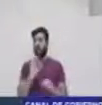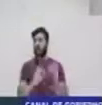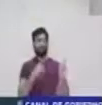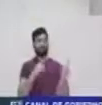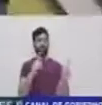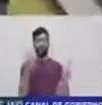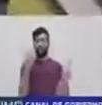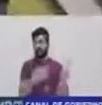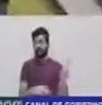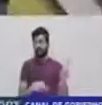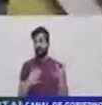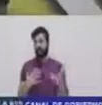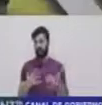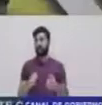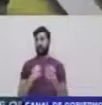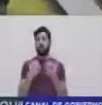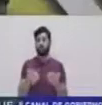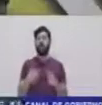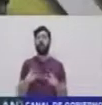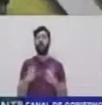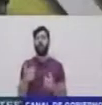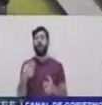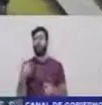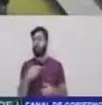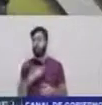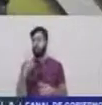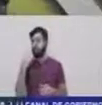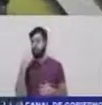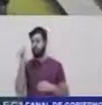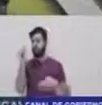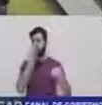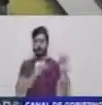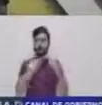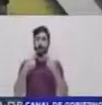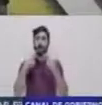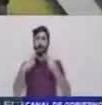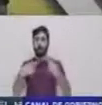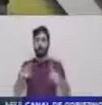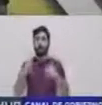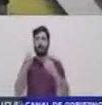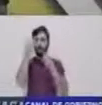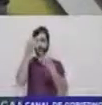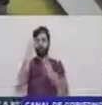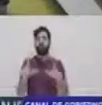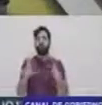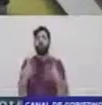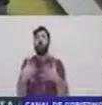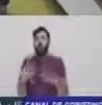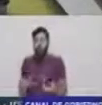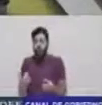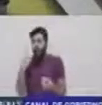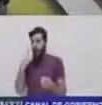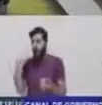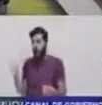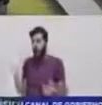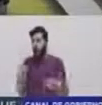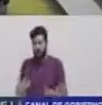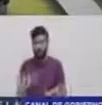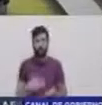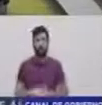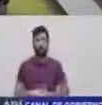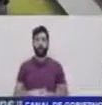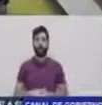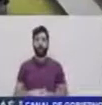con respecto a cómo vamos a distribuir, qué vamos a distribuir y cómo vamos a publicar esa información que estamos